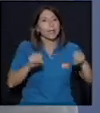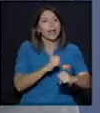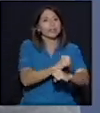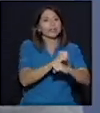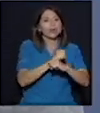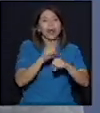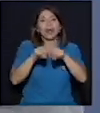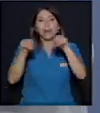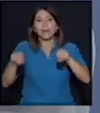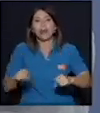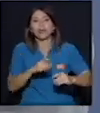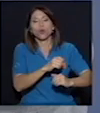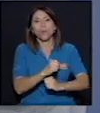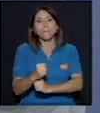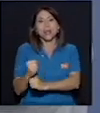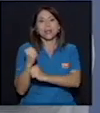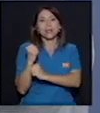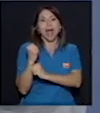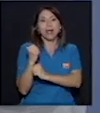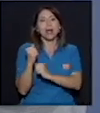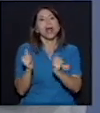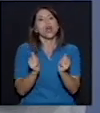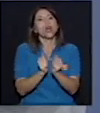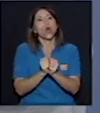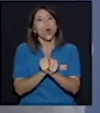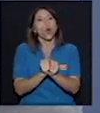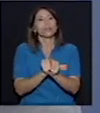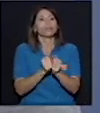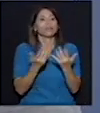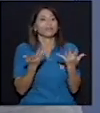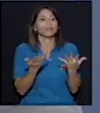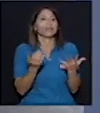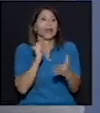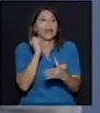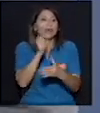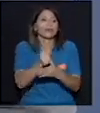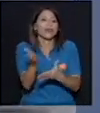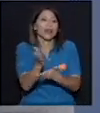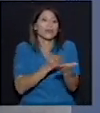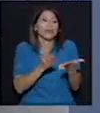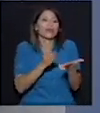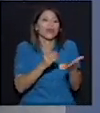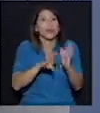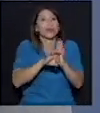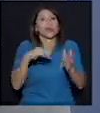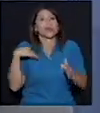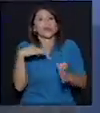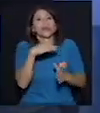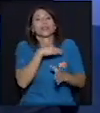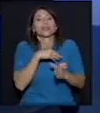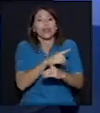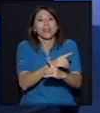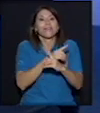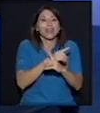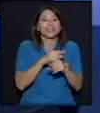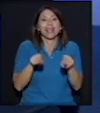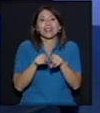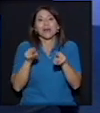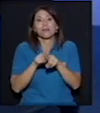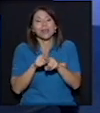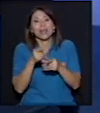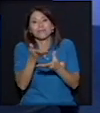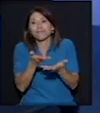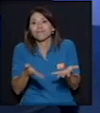militar, mediante la ejecución de algunos de varios, incluyendo el ministro de Defensa, incluyendo su tío, que era la segunda figura del